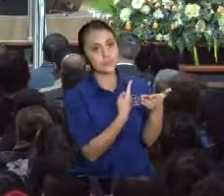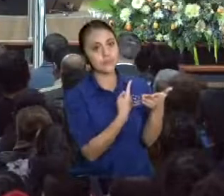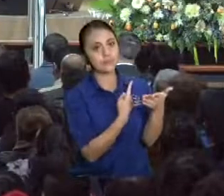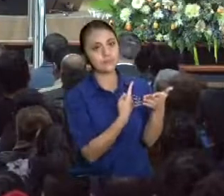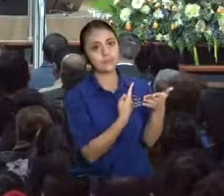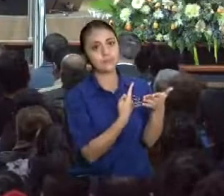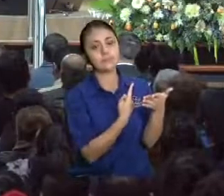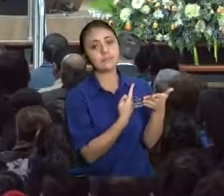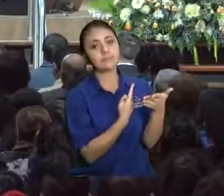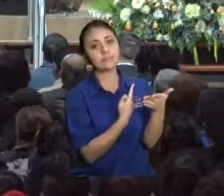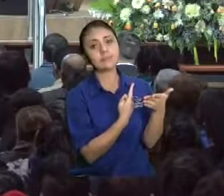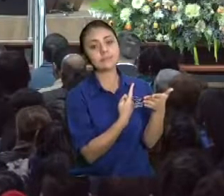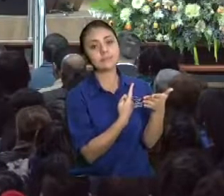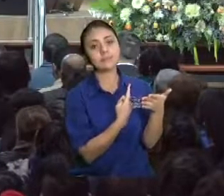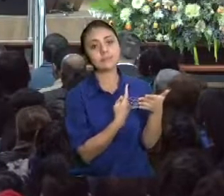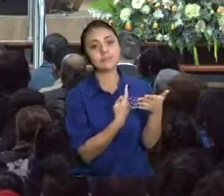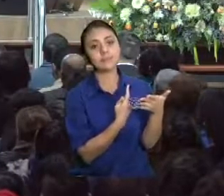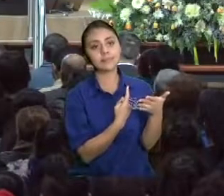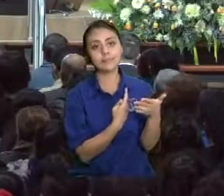rapidísimamente.